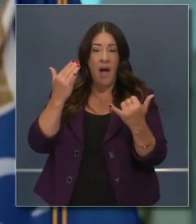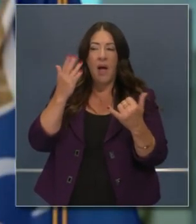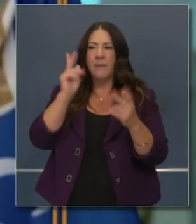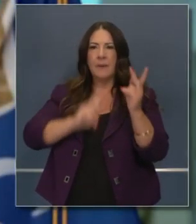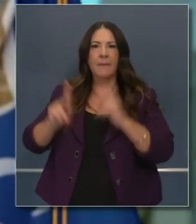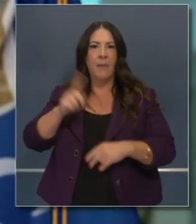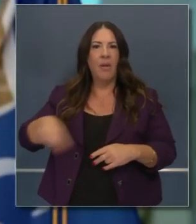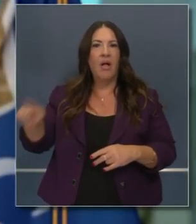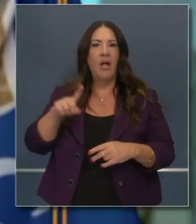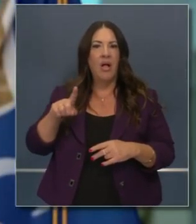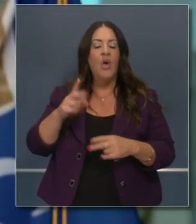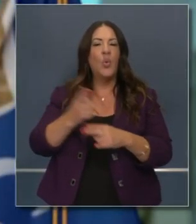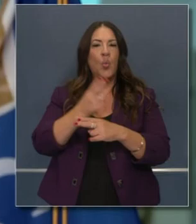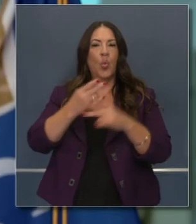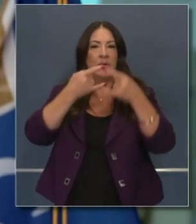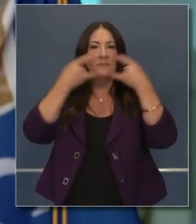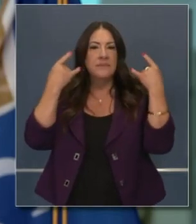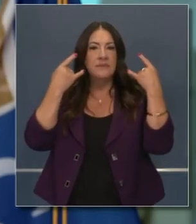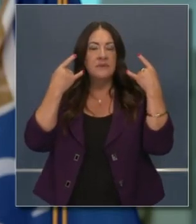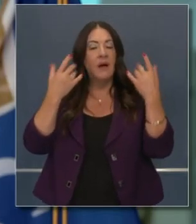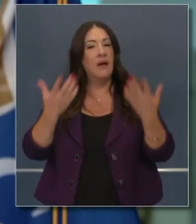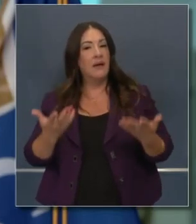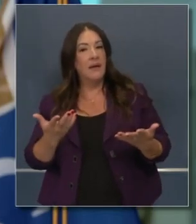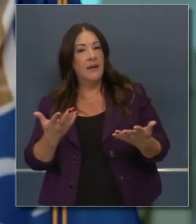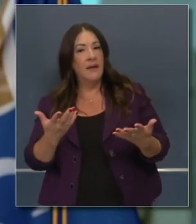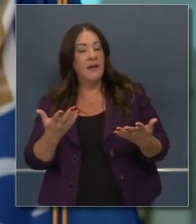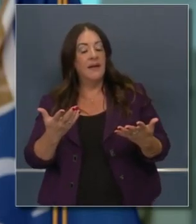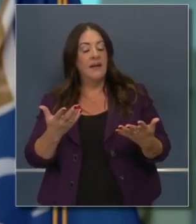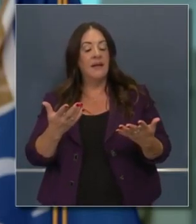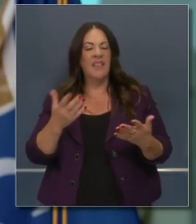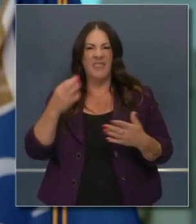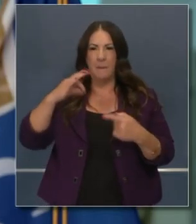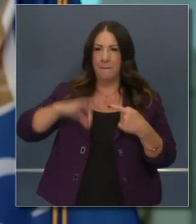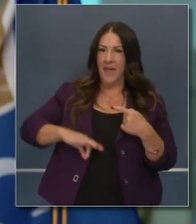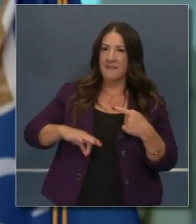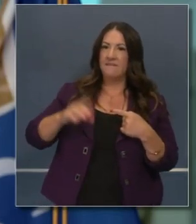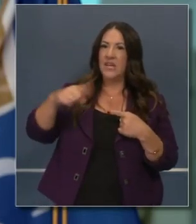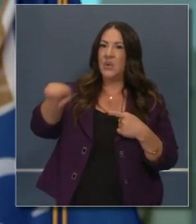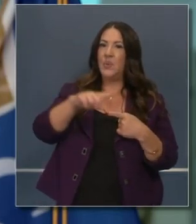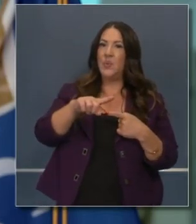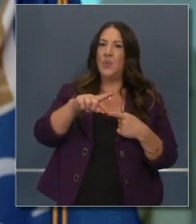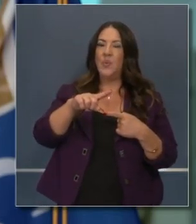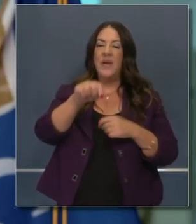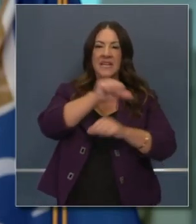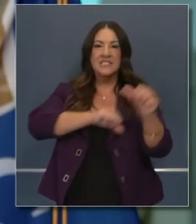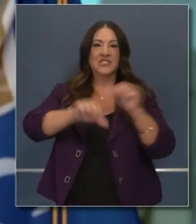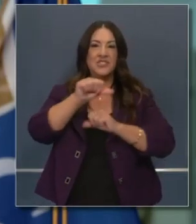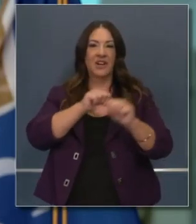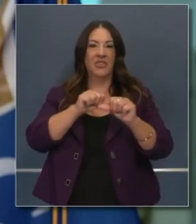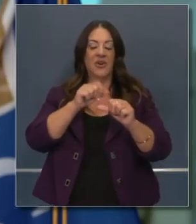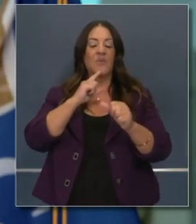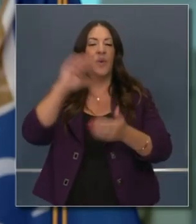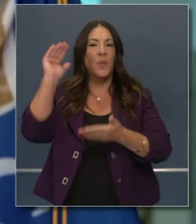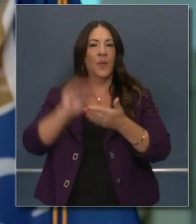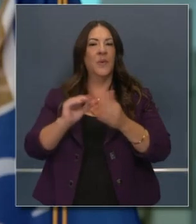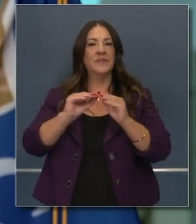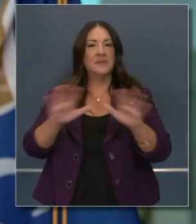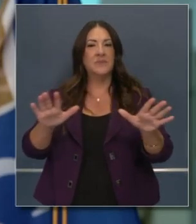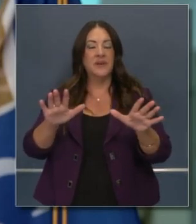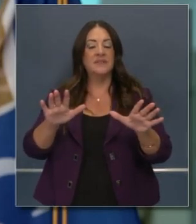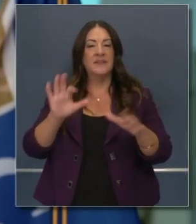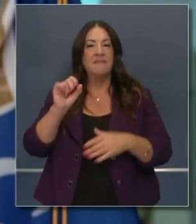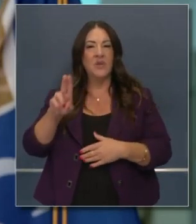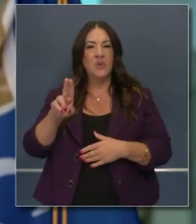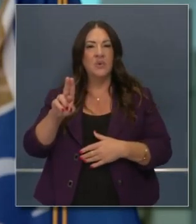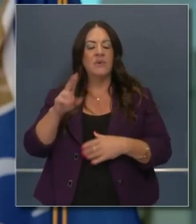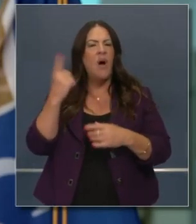gente ha estado usando mascarillas, no solo para abordar COVID-19, sino por los beneficios de usar la mascarilla,